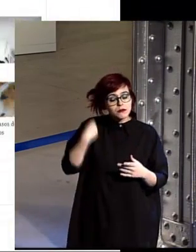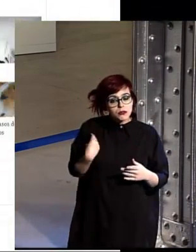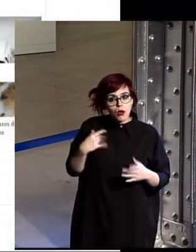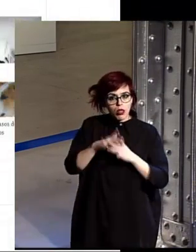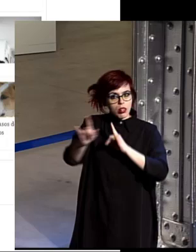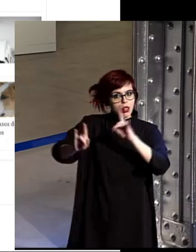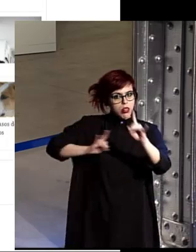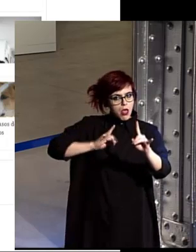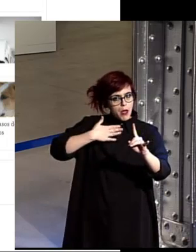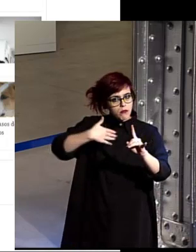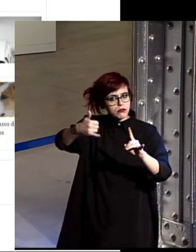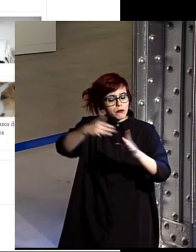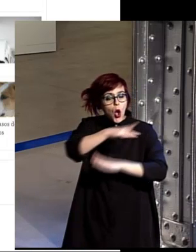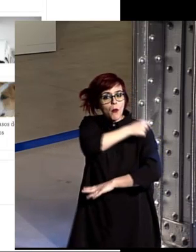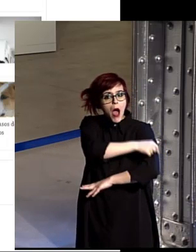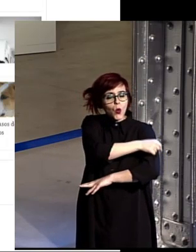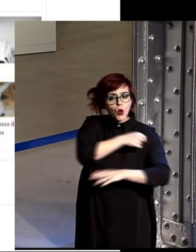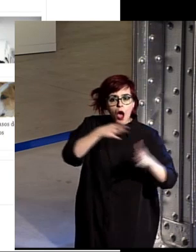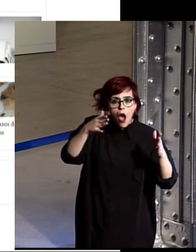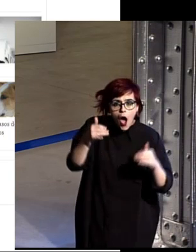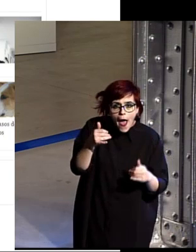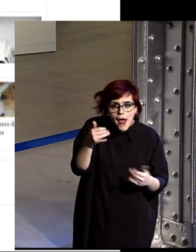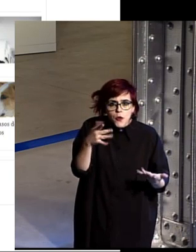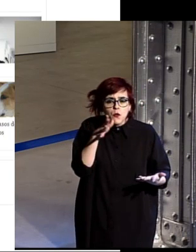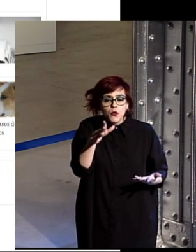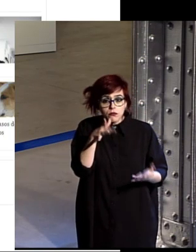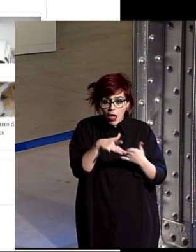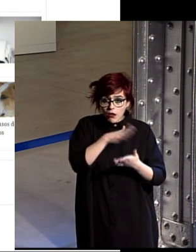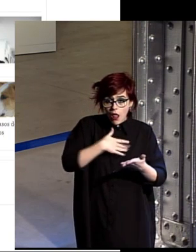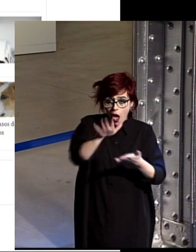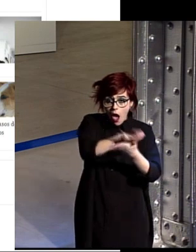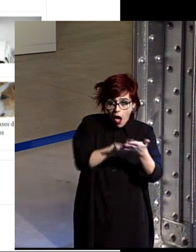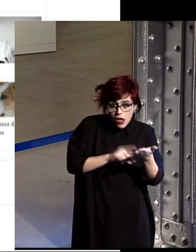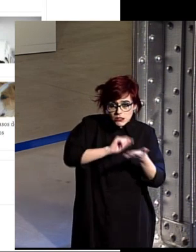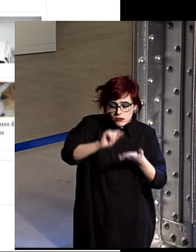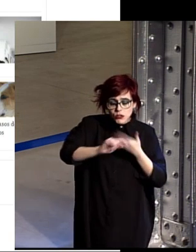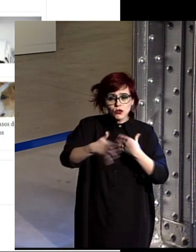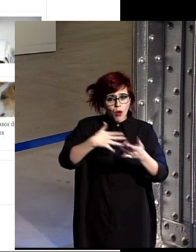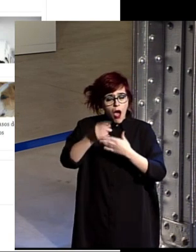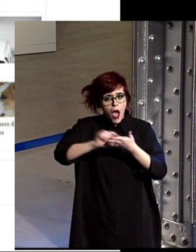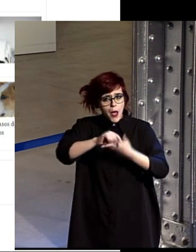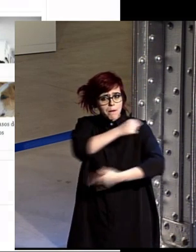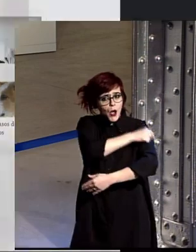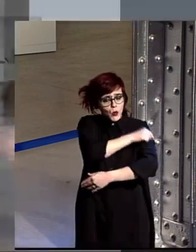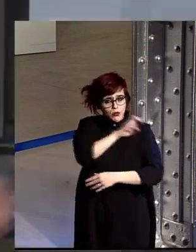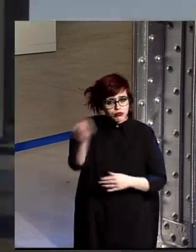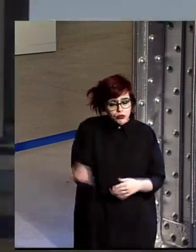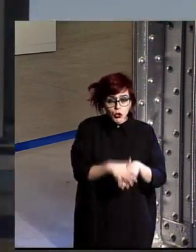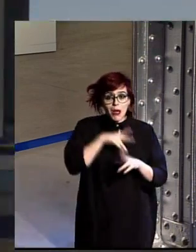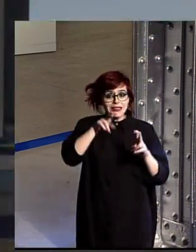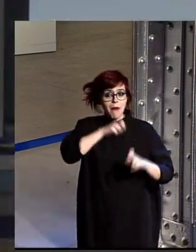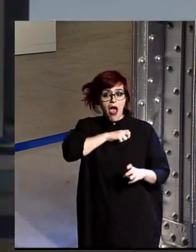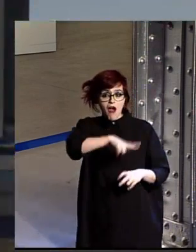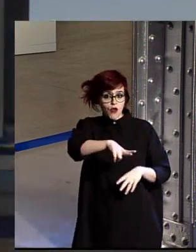una llamada que me dijeron, oye, ¿por qué no hay una vacuna? ¿Por qué no la tenemos? ¿Quieres escribir algo al respecto? Entonces, sí que había muchas vacunas. De hecho, yo de ébola no sé nada,